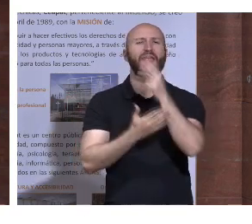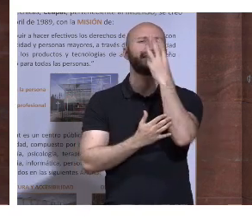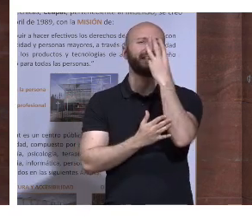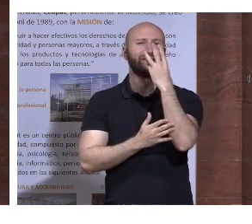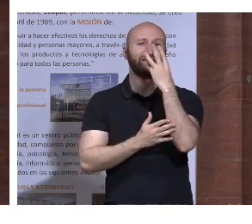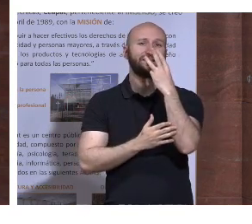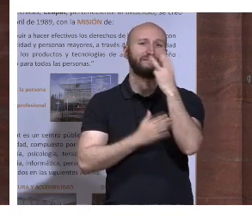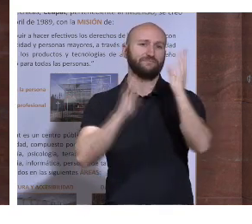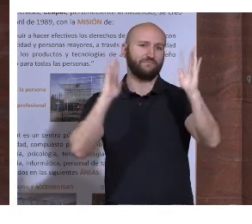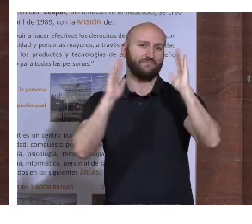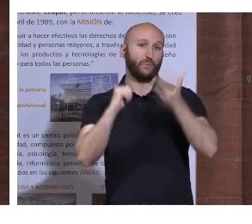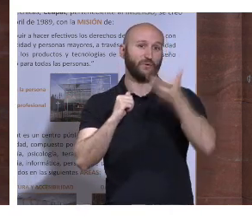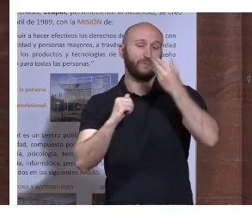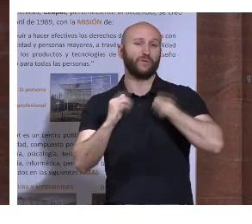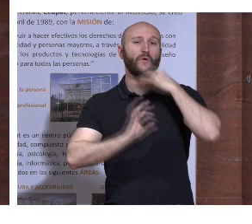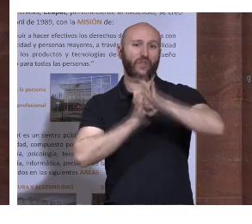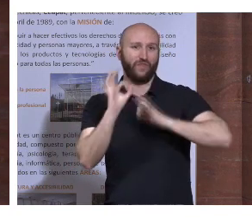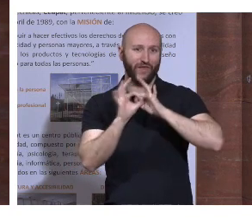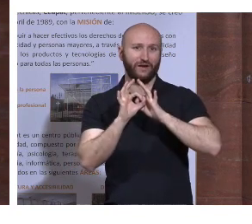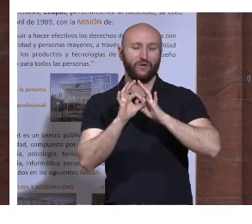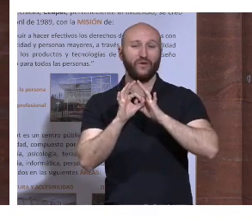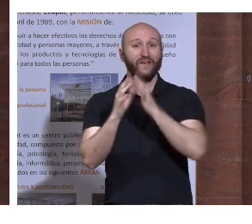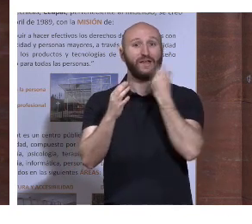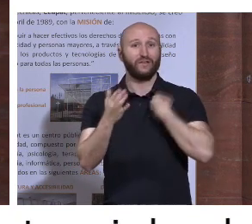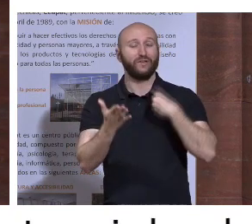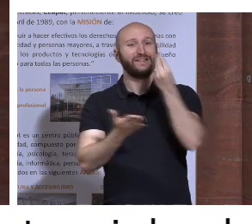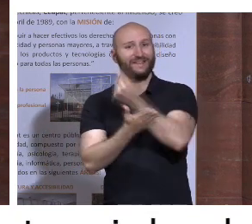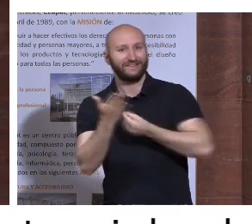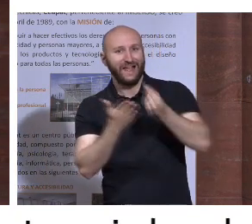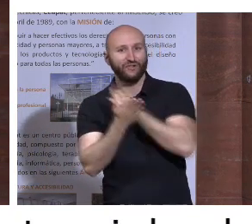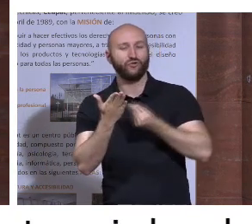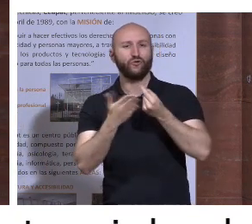ciclo del diseño para todas las personas.